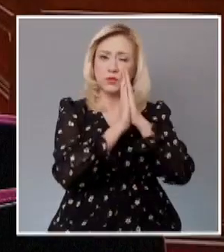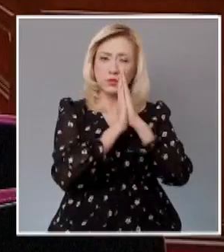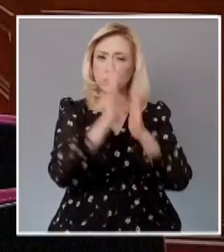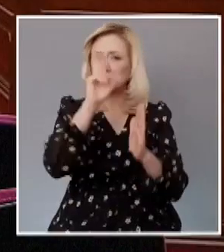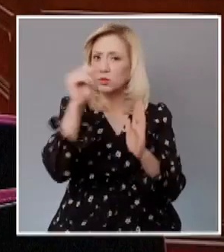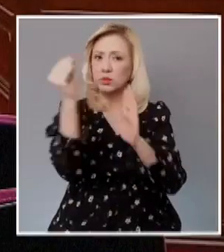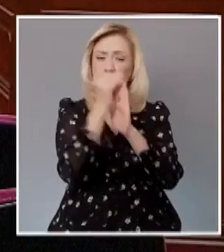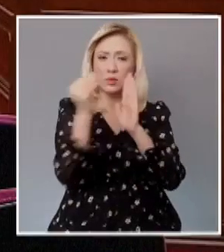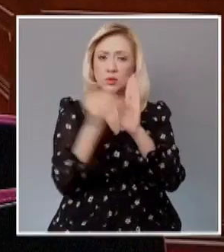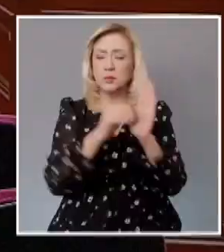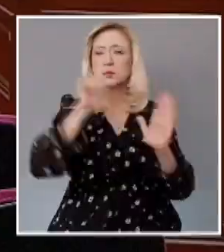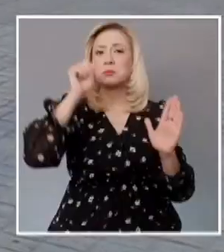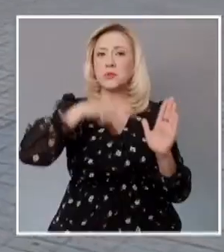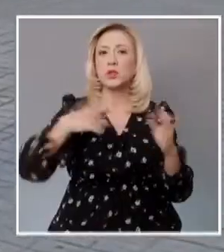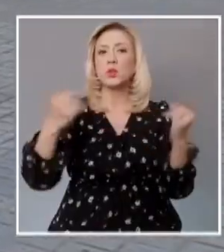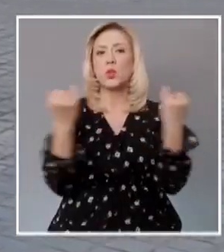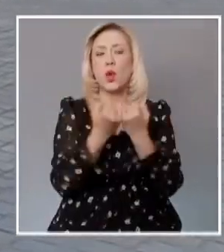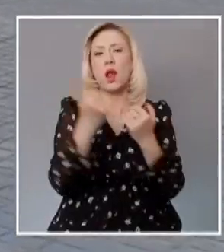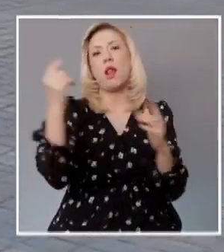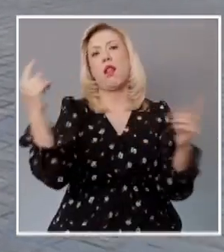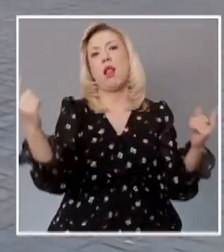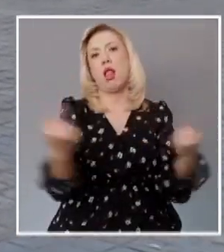de inconstitucionalidad.